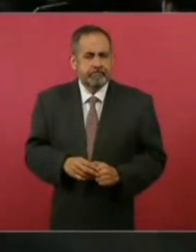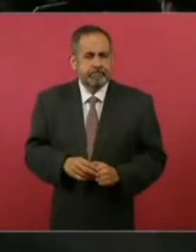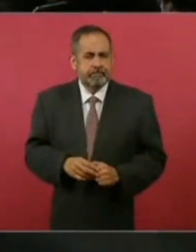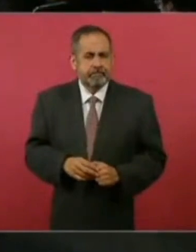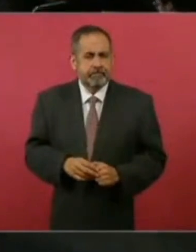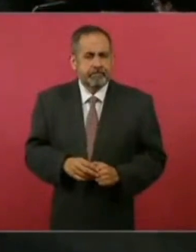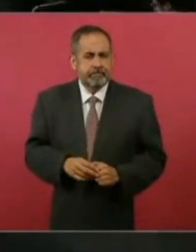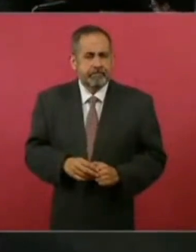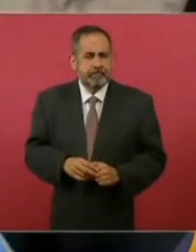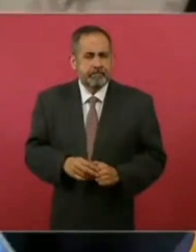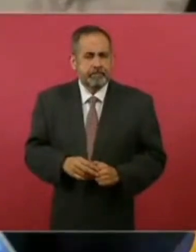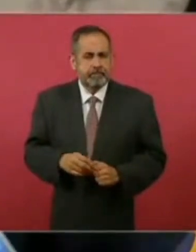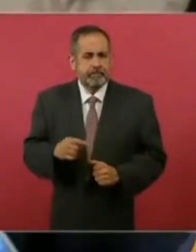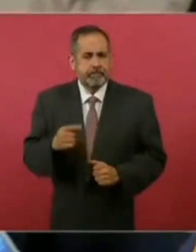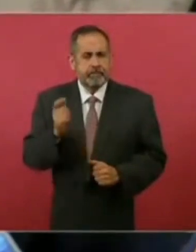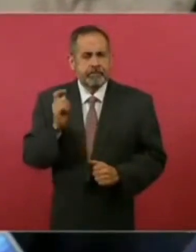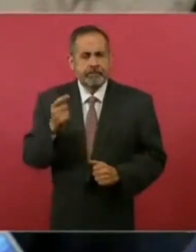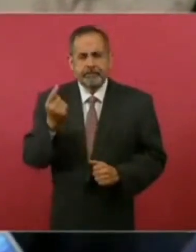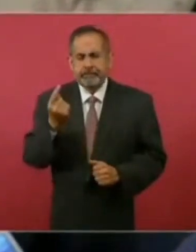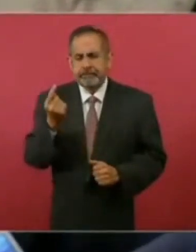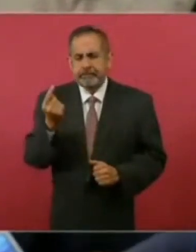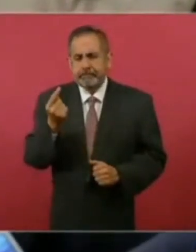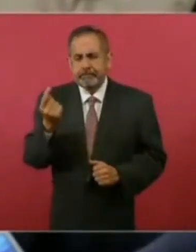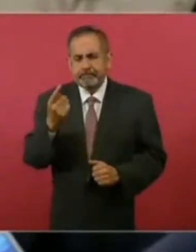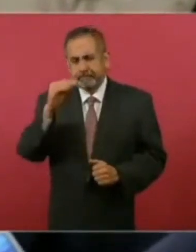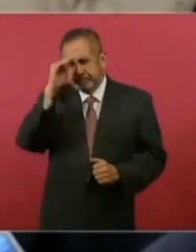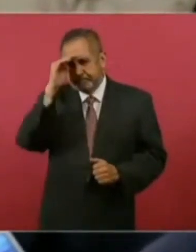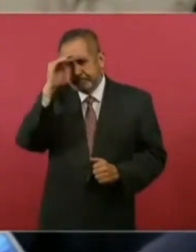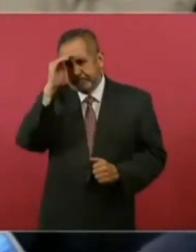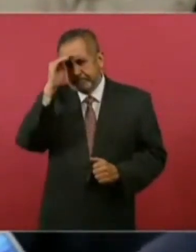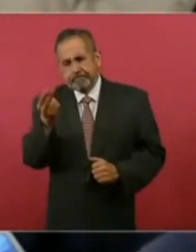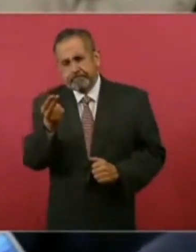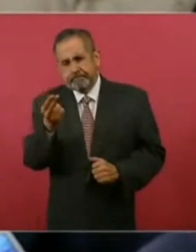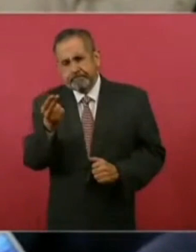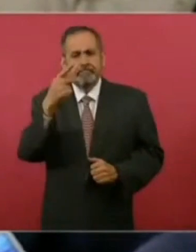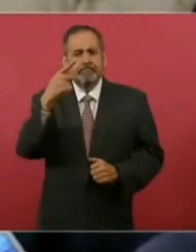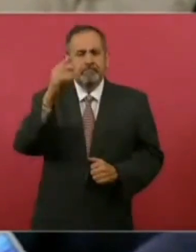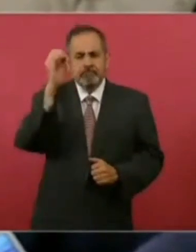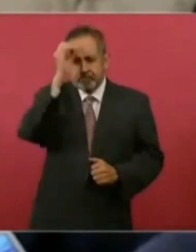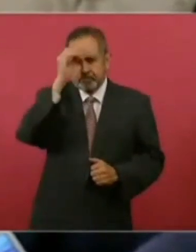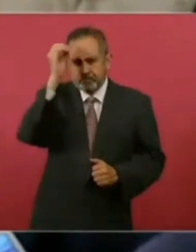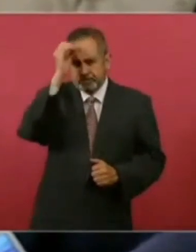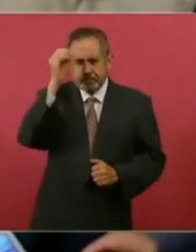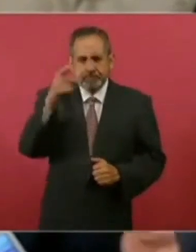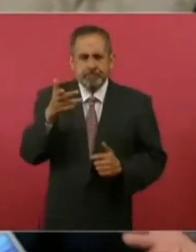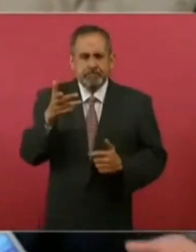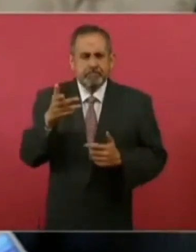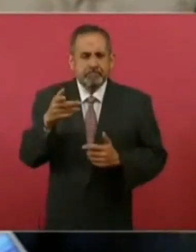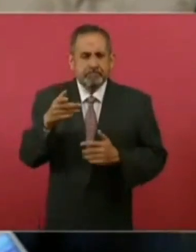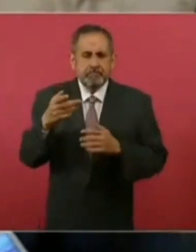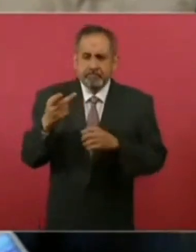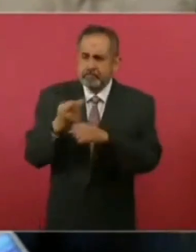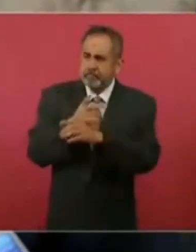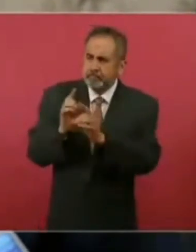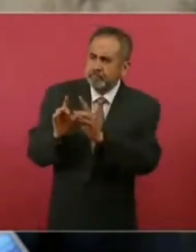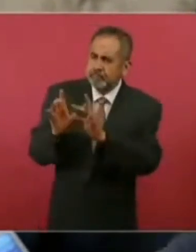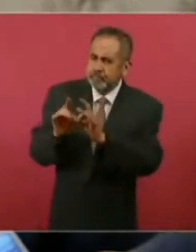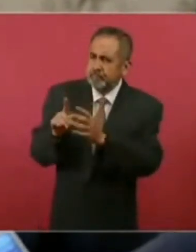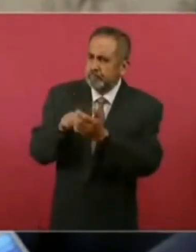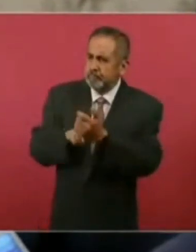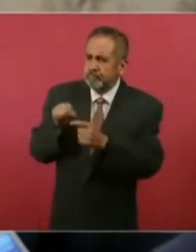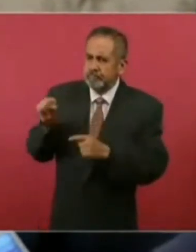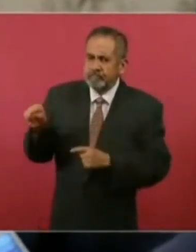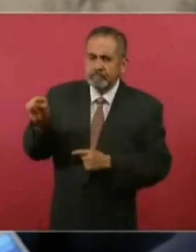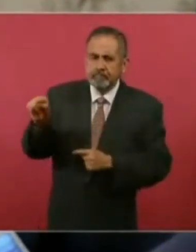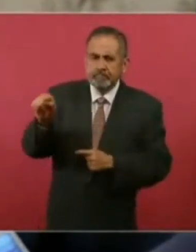Um, ¿Qué es lo que piensa usted? ¿Cuál sería su opinión tras todos estos acontecimientos